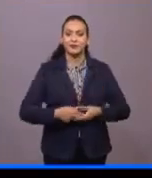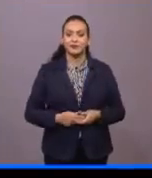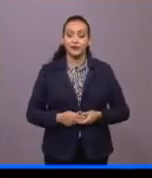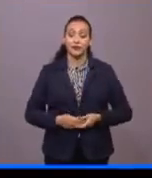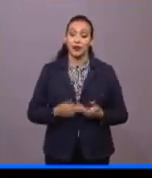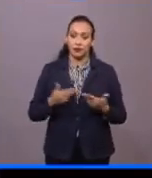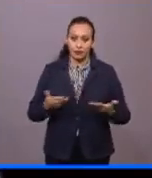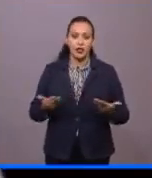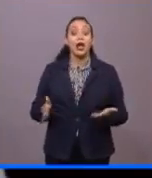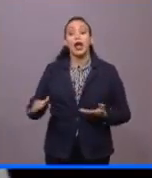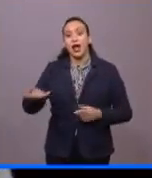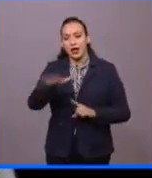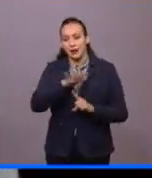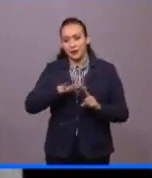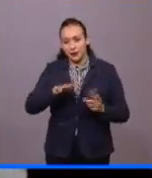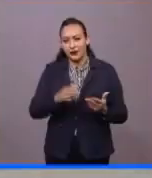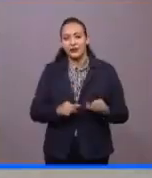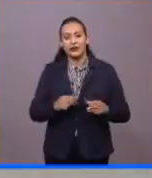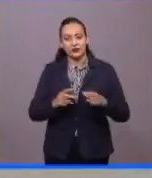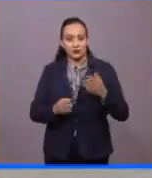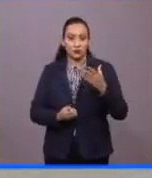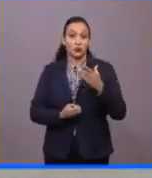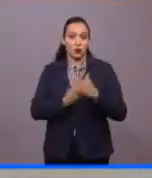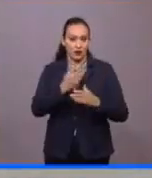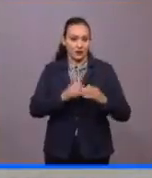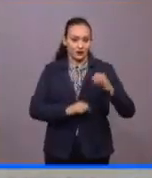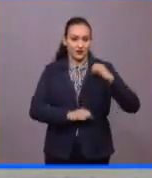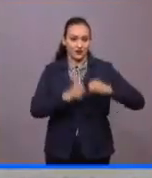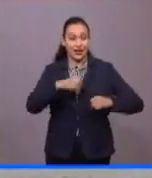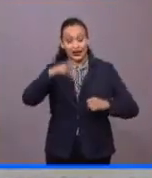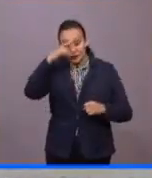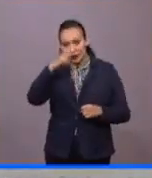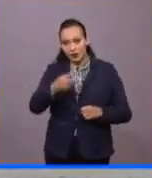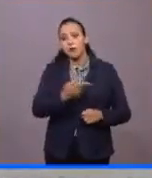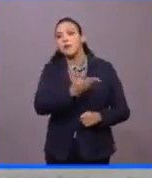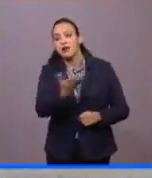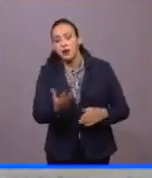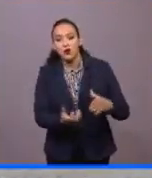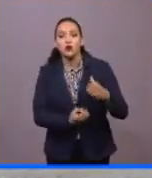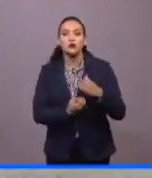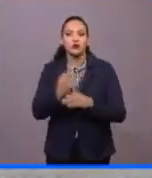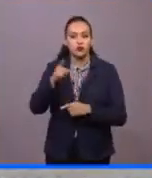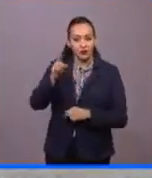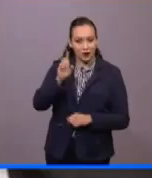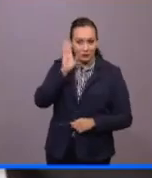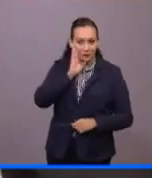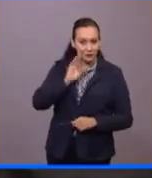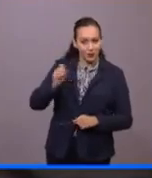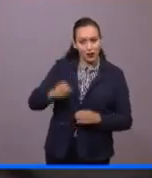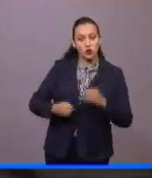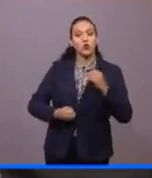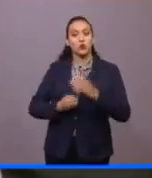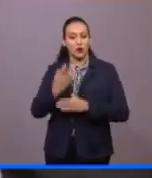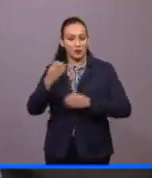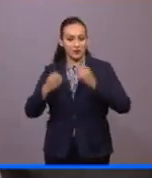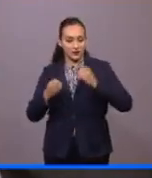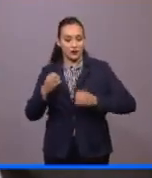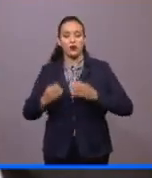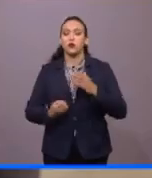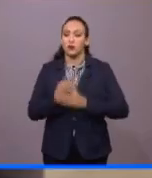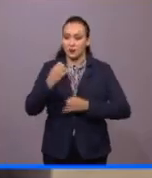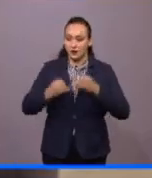el contexto de renovación de los poderes judiciales en México, llamó a las autoridades encargadas de impartir justicia